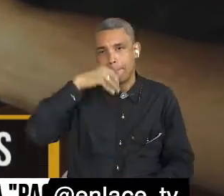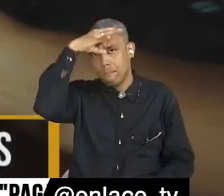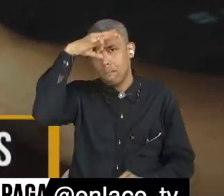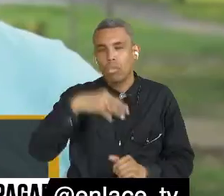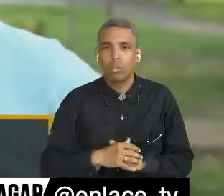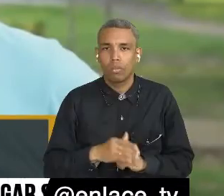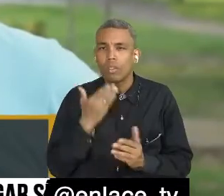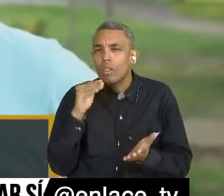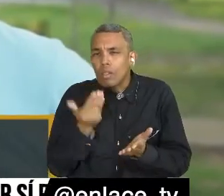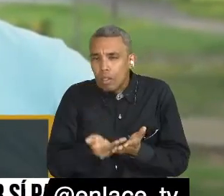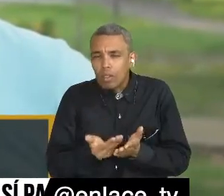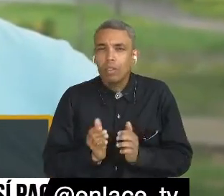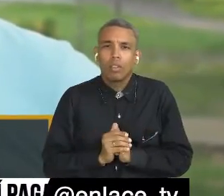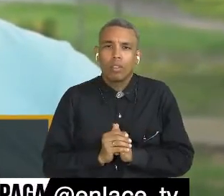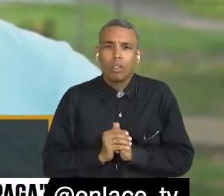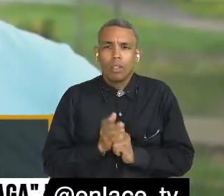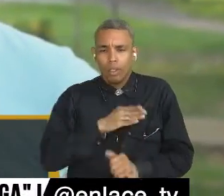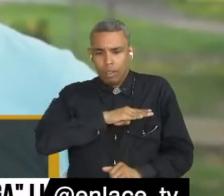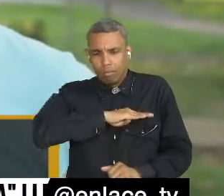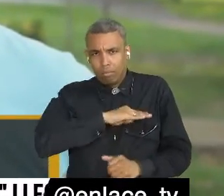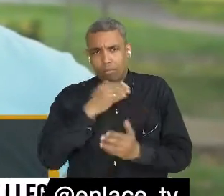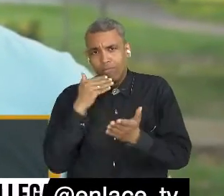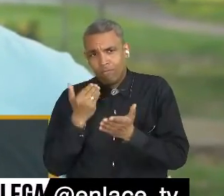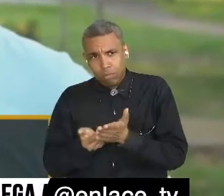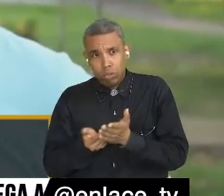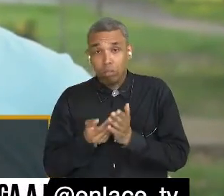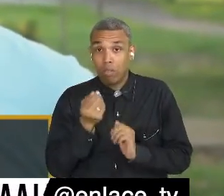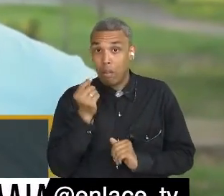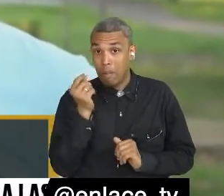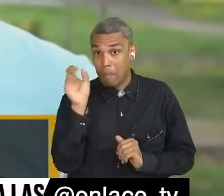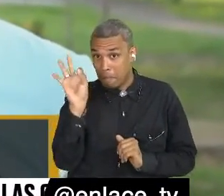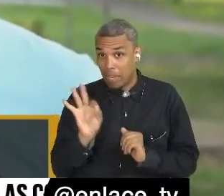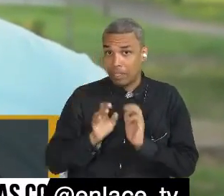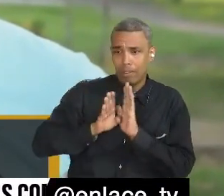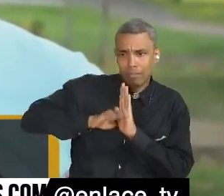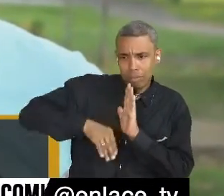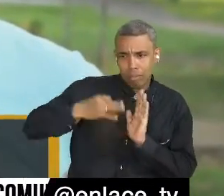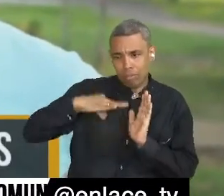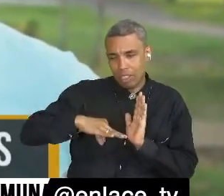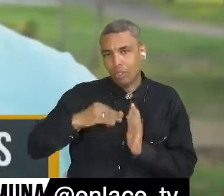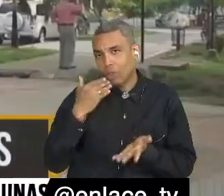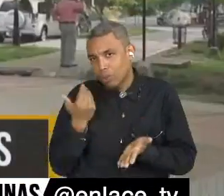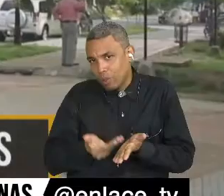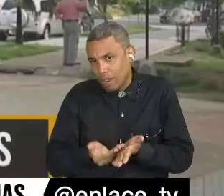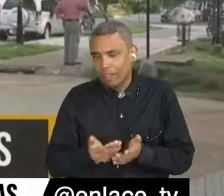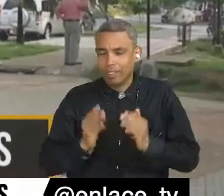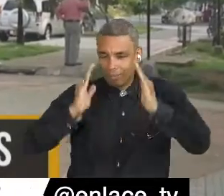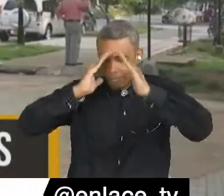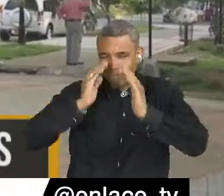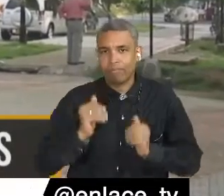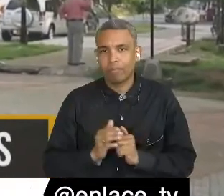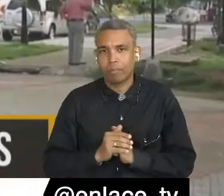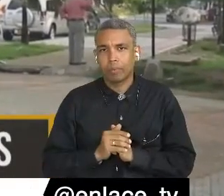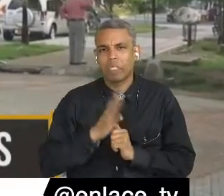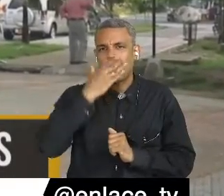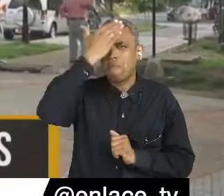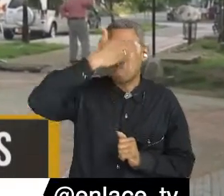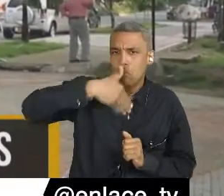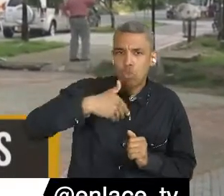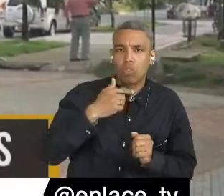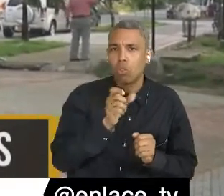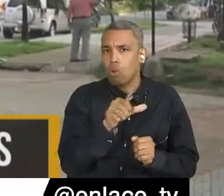agradecido con la alcaldía de estas rebajas que han hecho sobre los impuestos de aquí de las casas. La unidad móvil se dispone en los